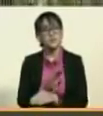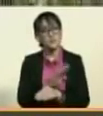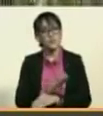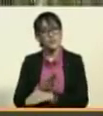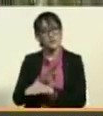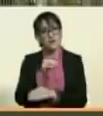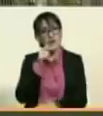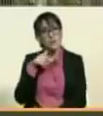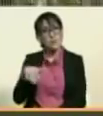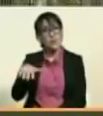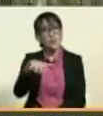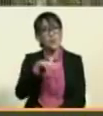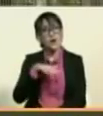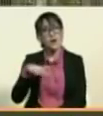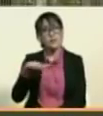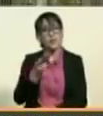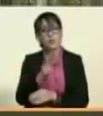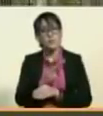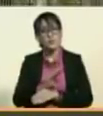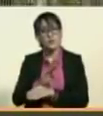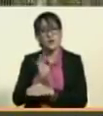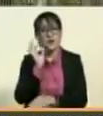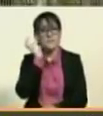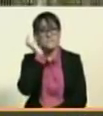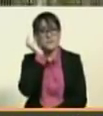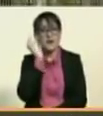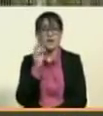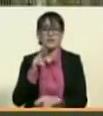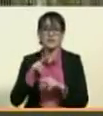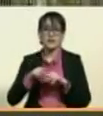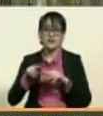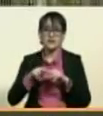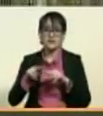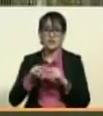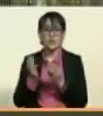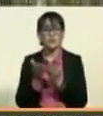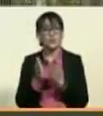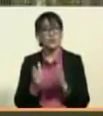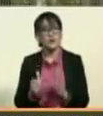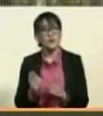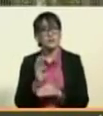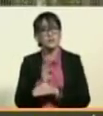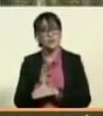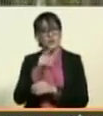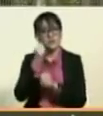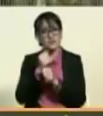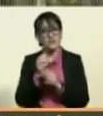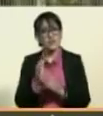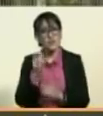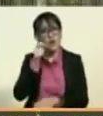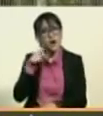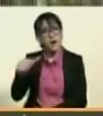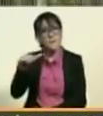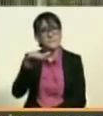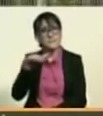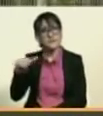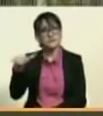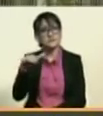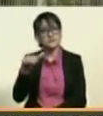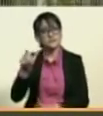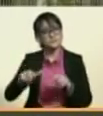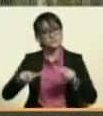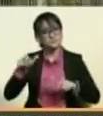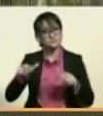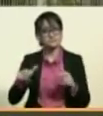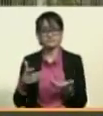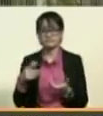pueblo. Proteger a la madre, al niño, al estudiante. Proteger al trabajador, al campesino.